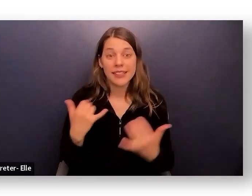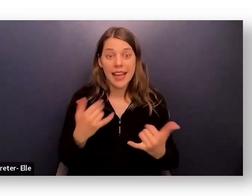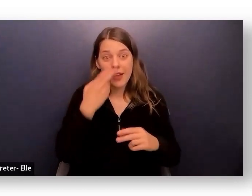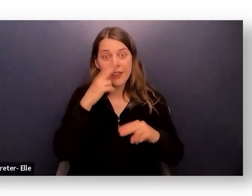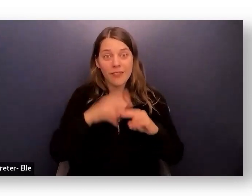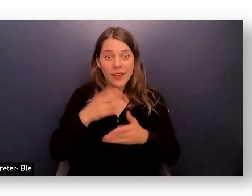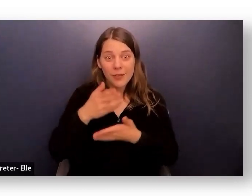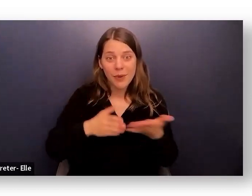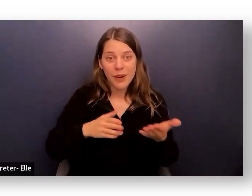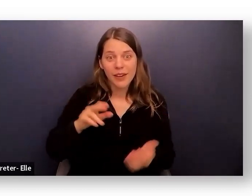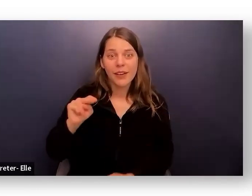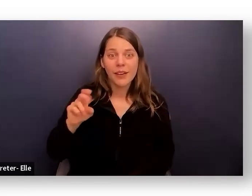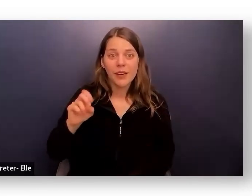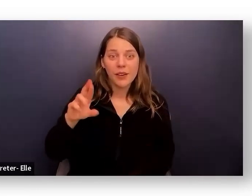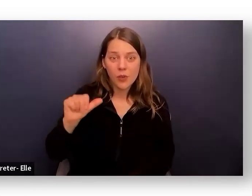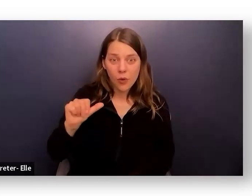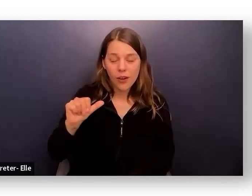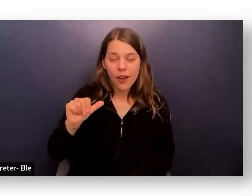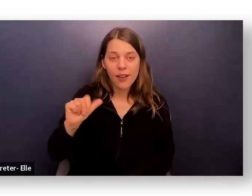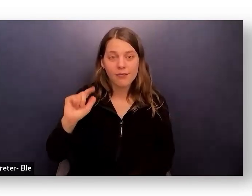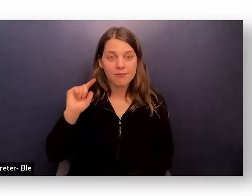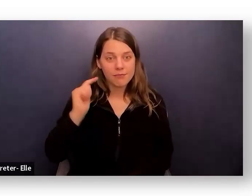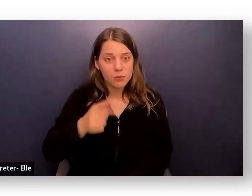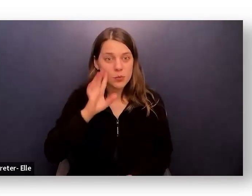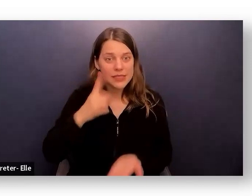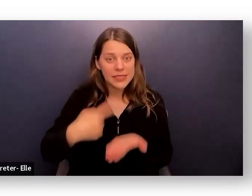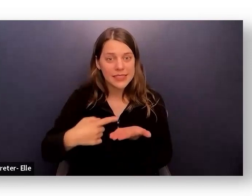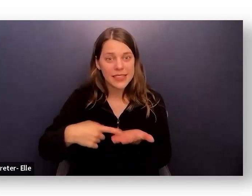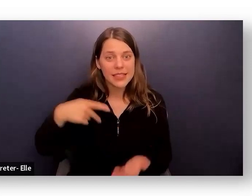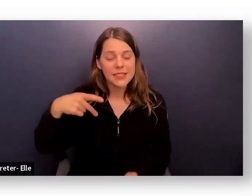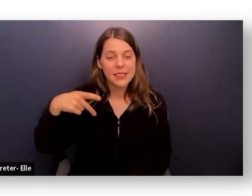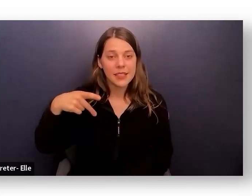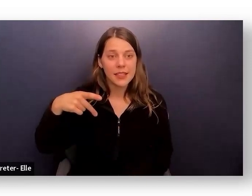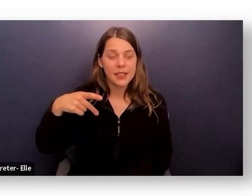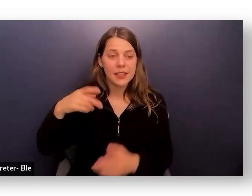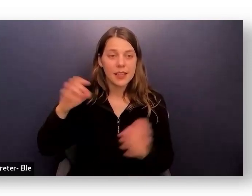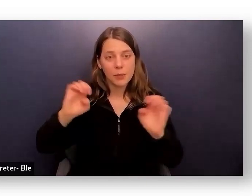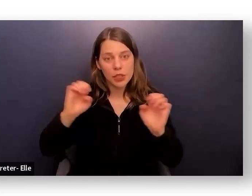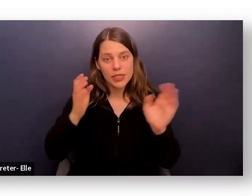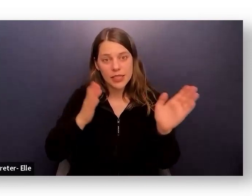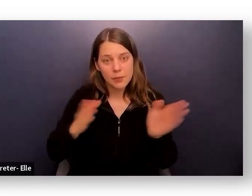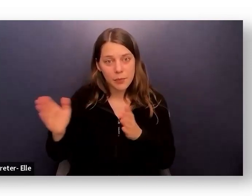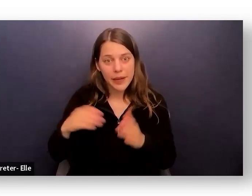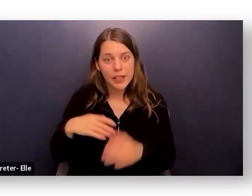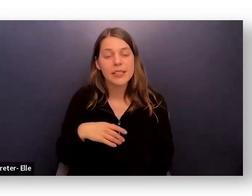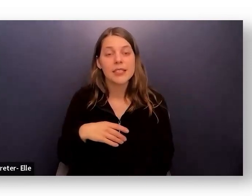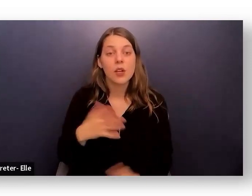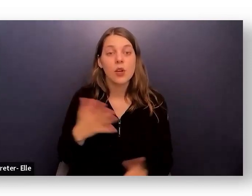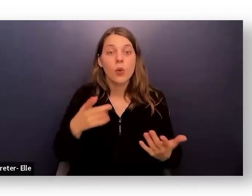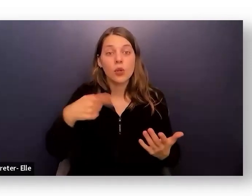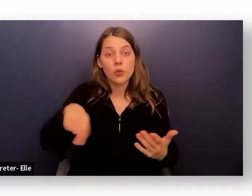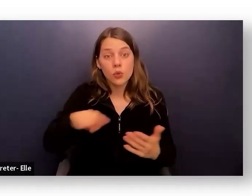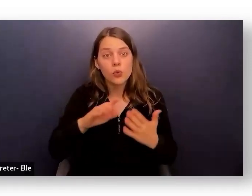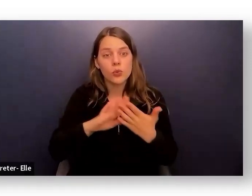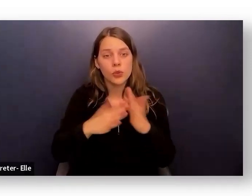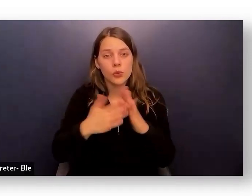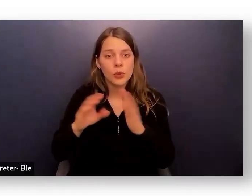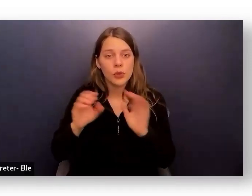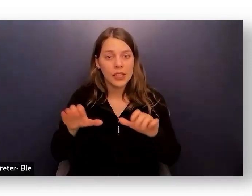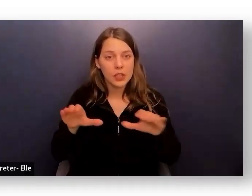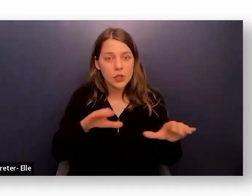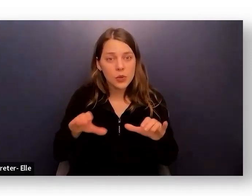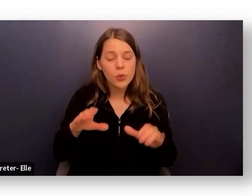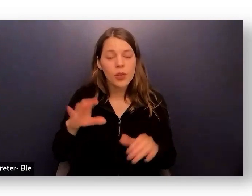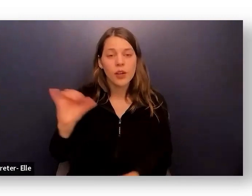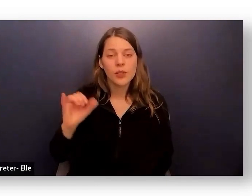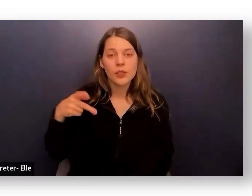Entonces, con eso, ahora, con lo divertido, no con la preparación de emergencia,